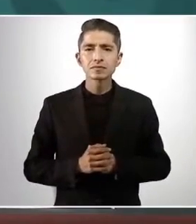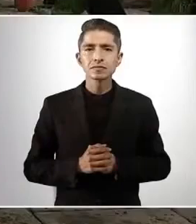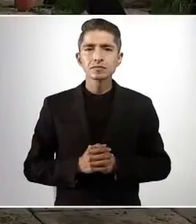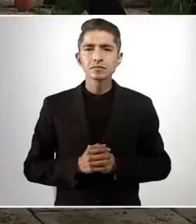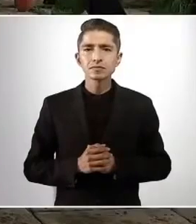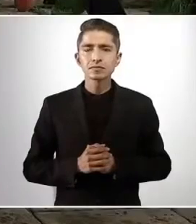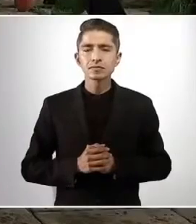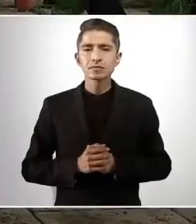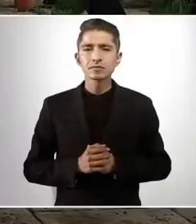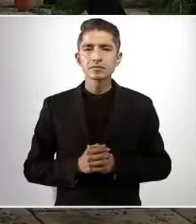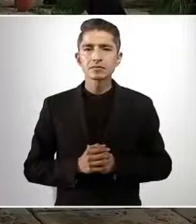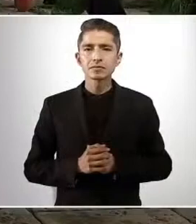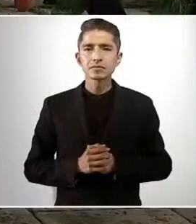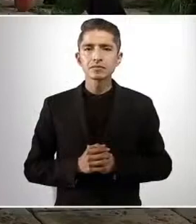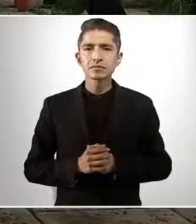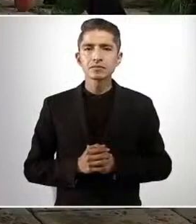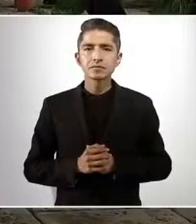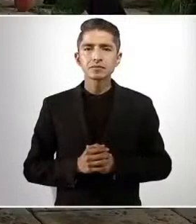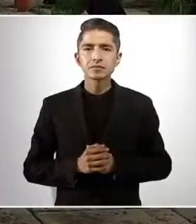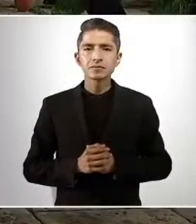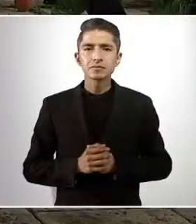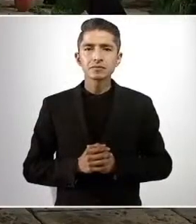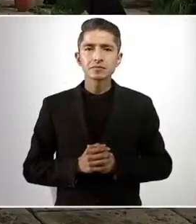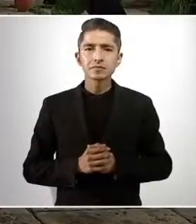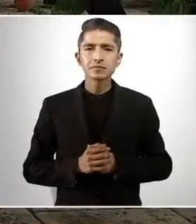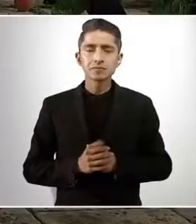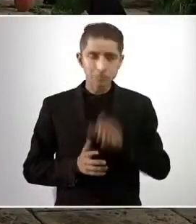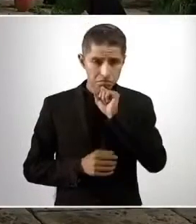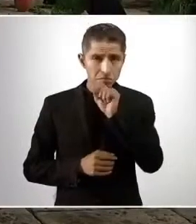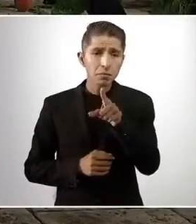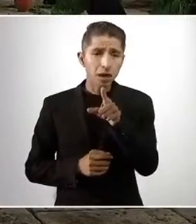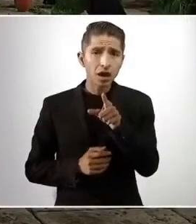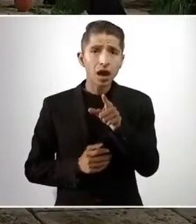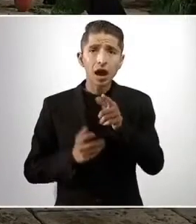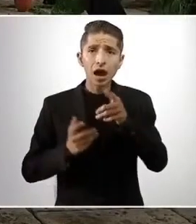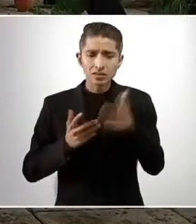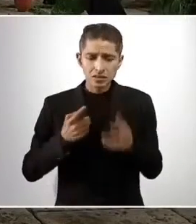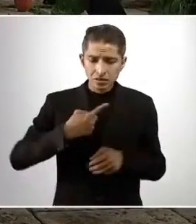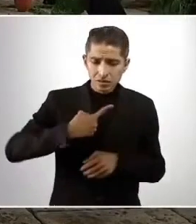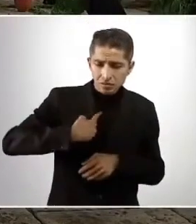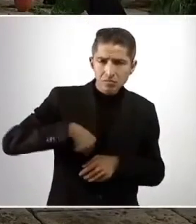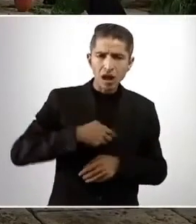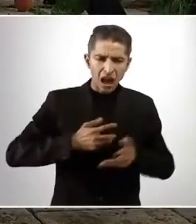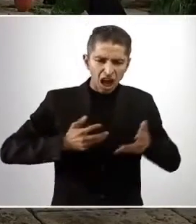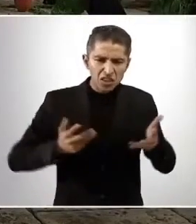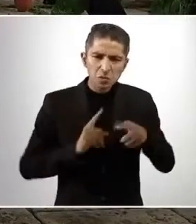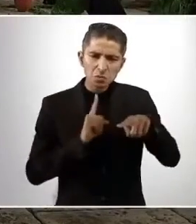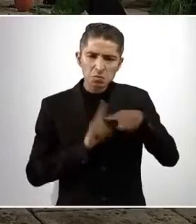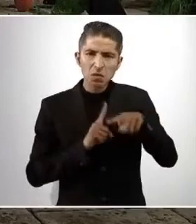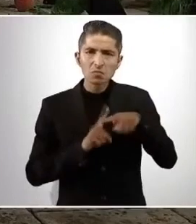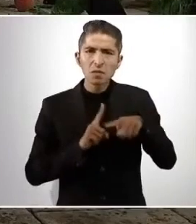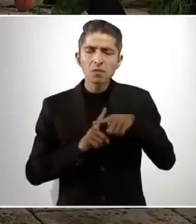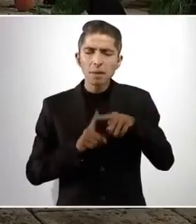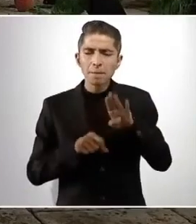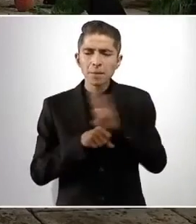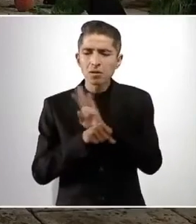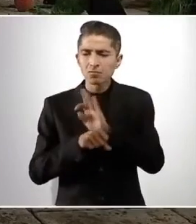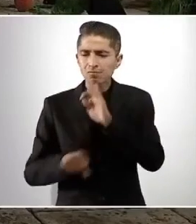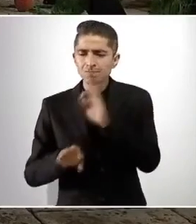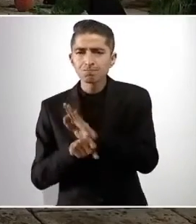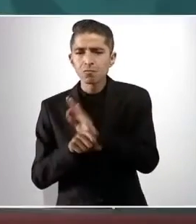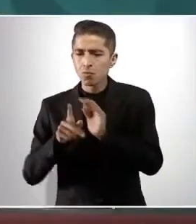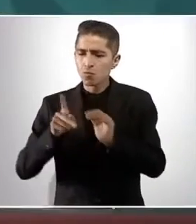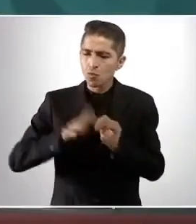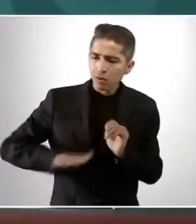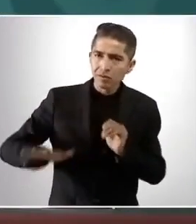tener más acción en beneficio del pueblo de